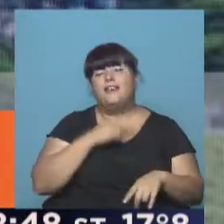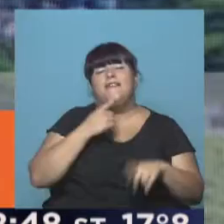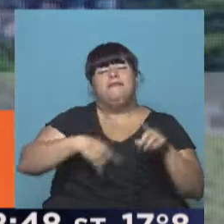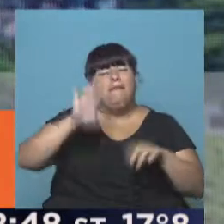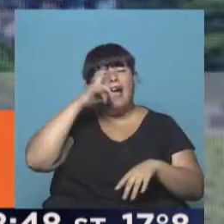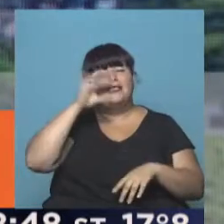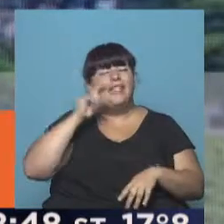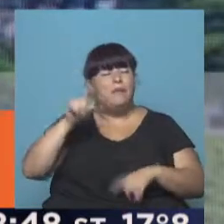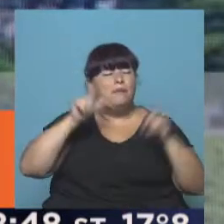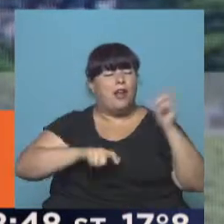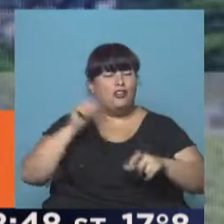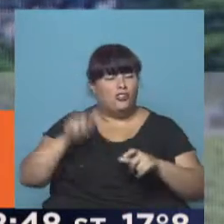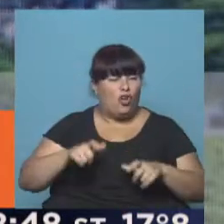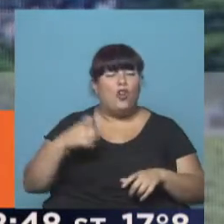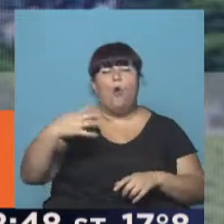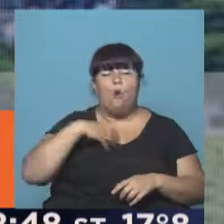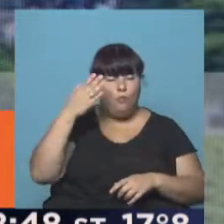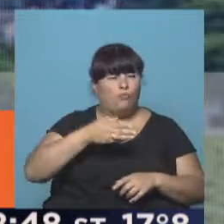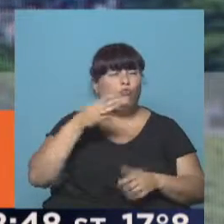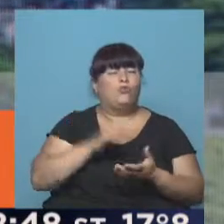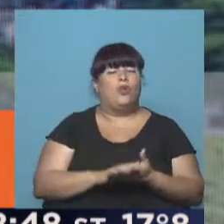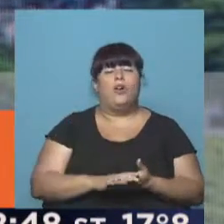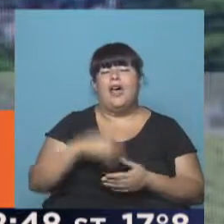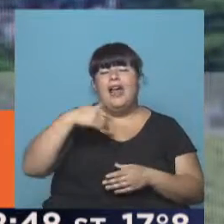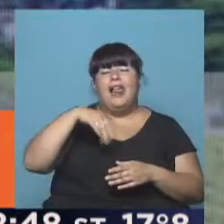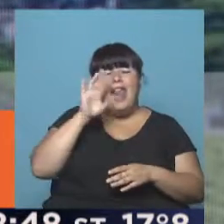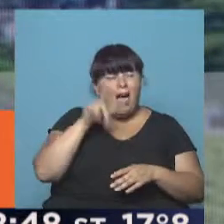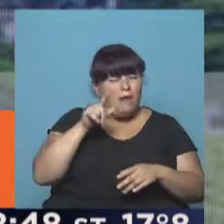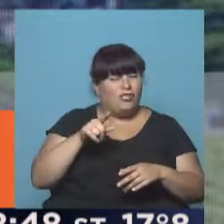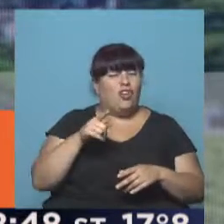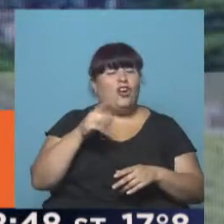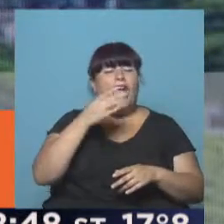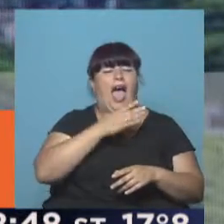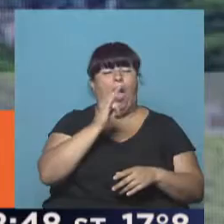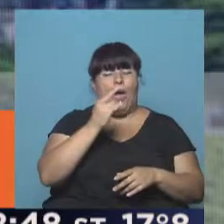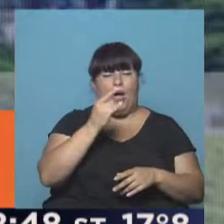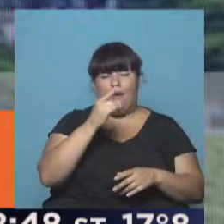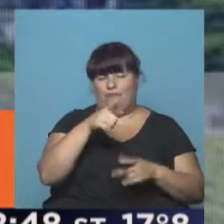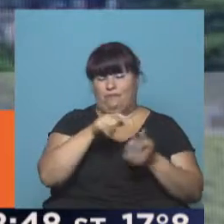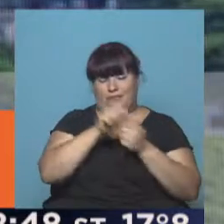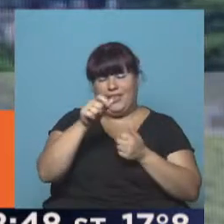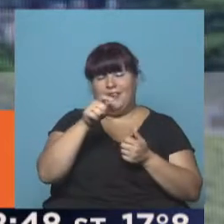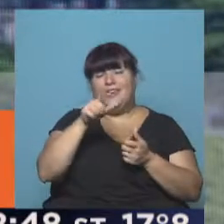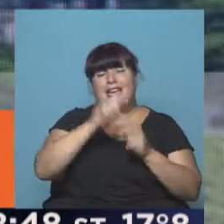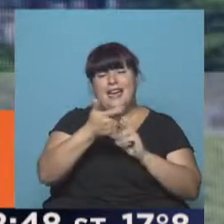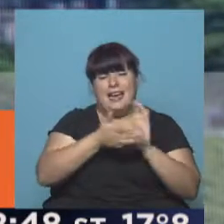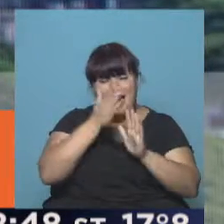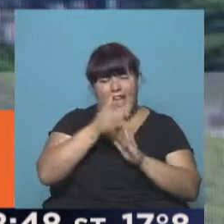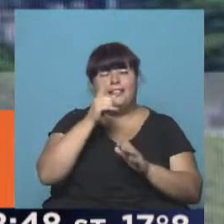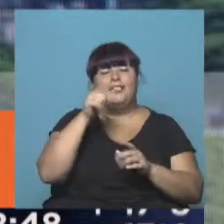70 mil personas que cruzaron parte de estas herramientas de academia de emprende que es gratuito repito van a